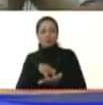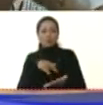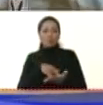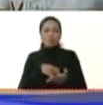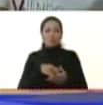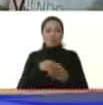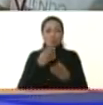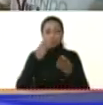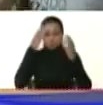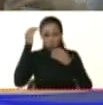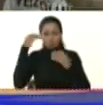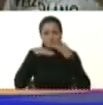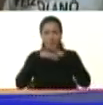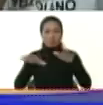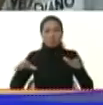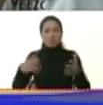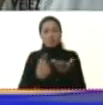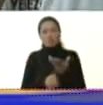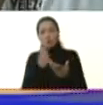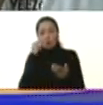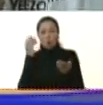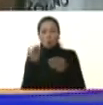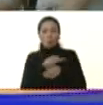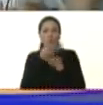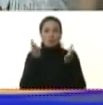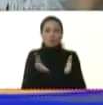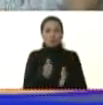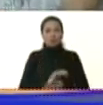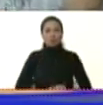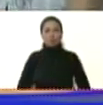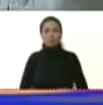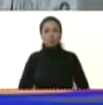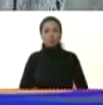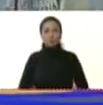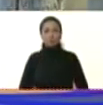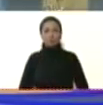Dios te bendiga, hermano gobernador.